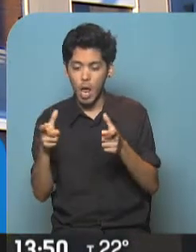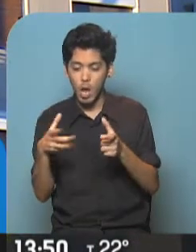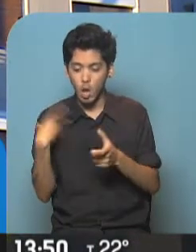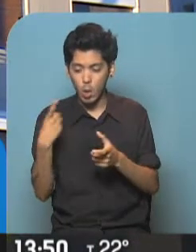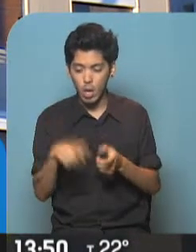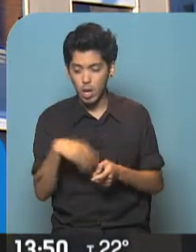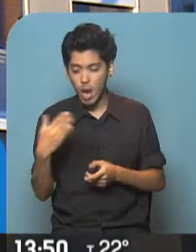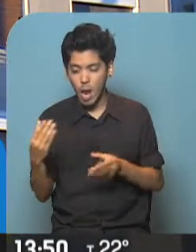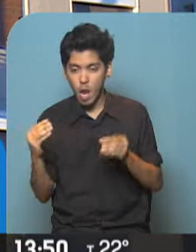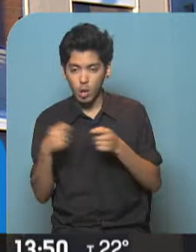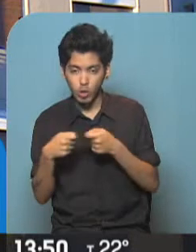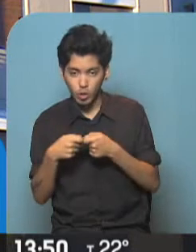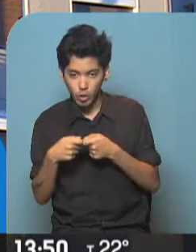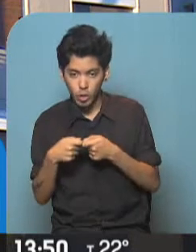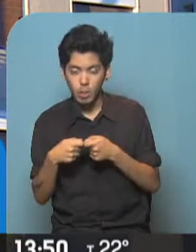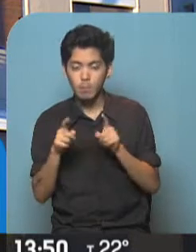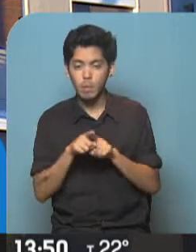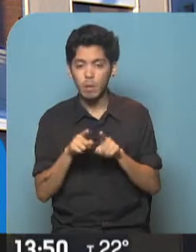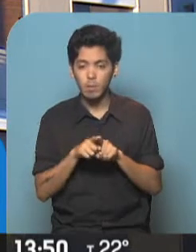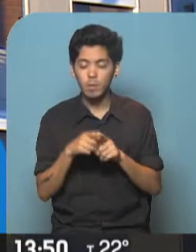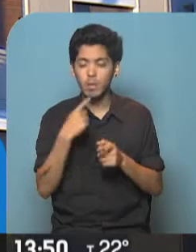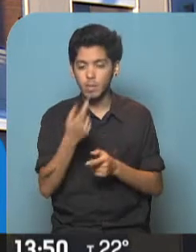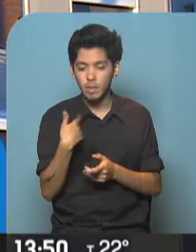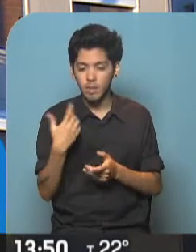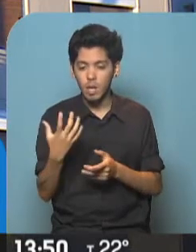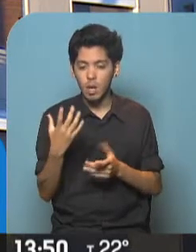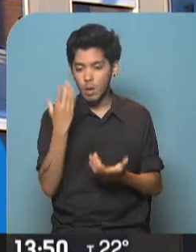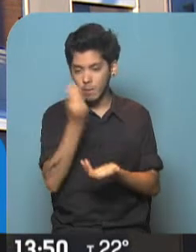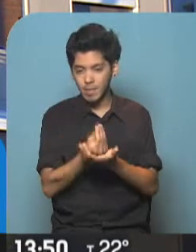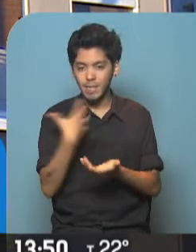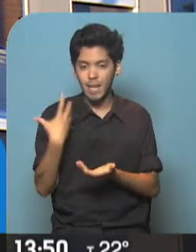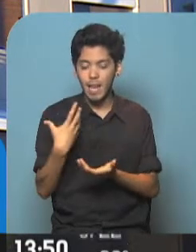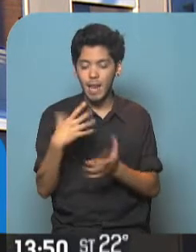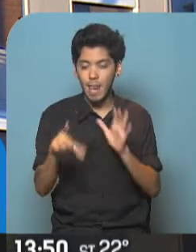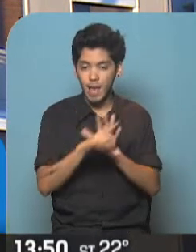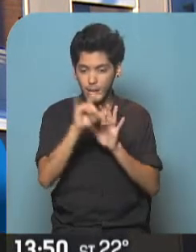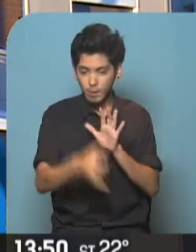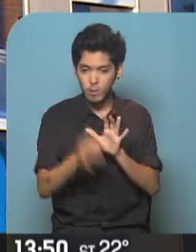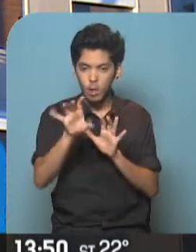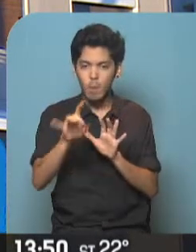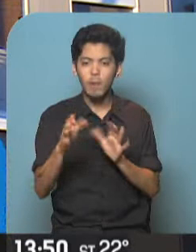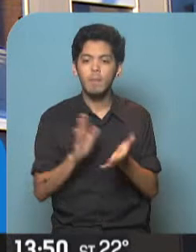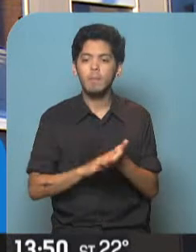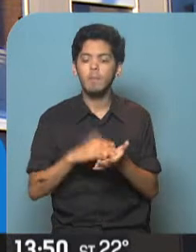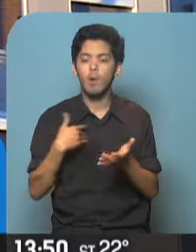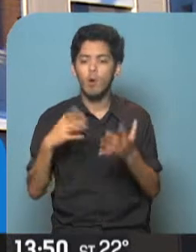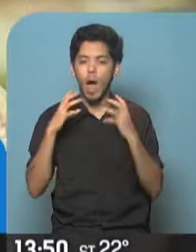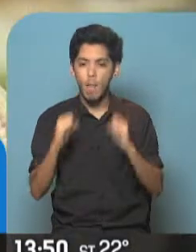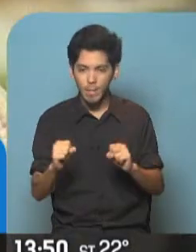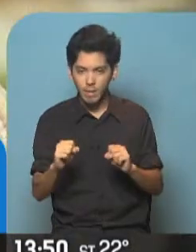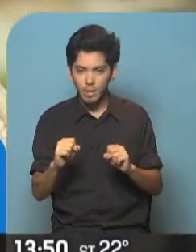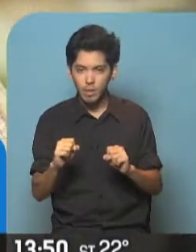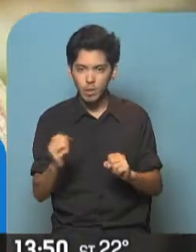los administradores son los representantes legales del consorcio, son solo para actos de administración y no para actos